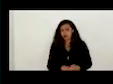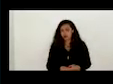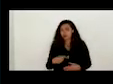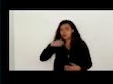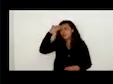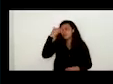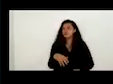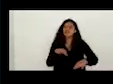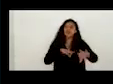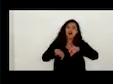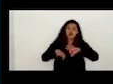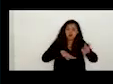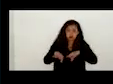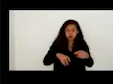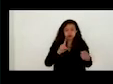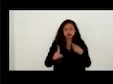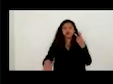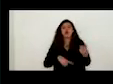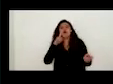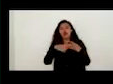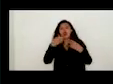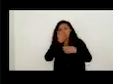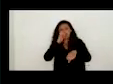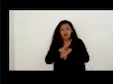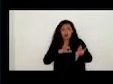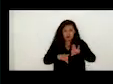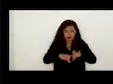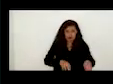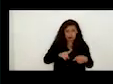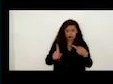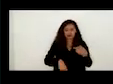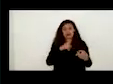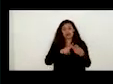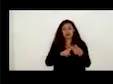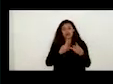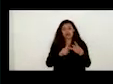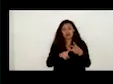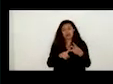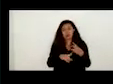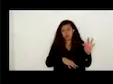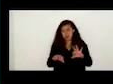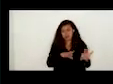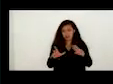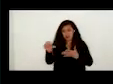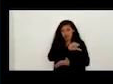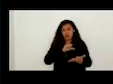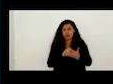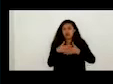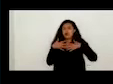carga de trabajo administrativa, la carga de trabajo en muchos de estos centros es muy